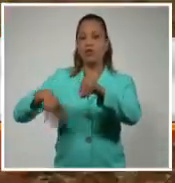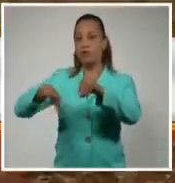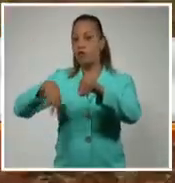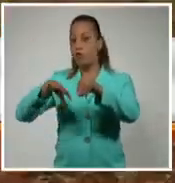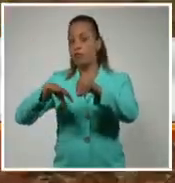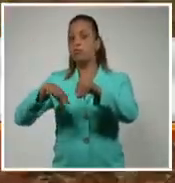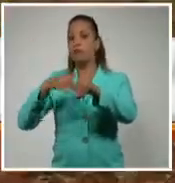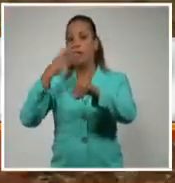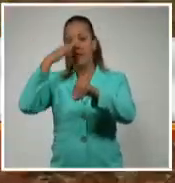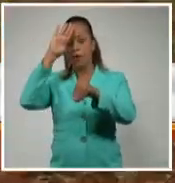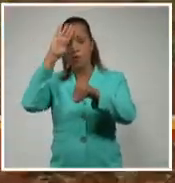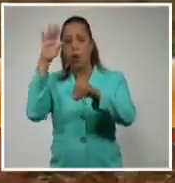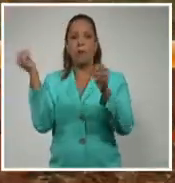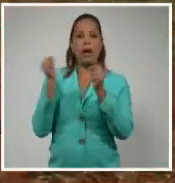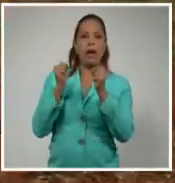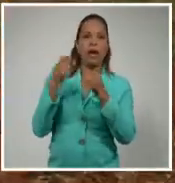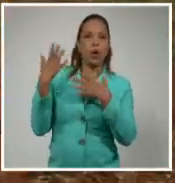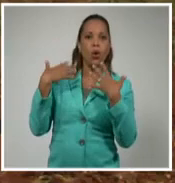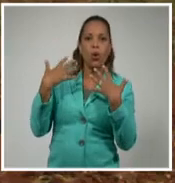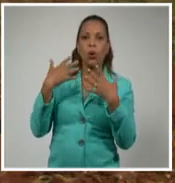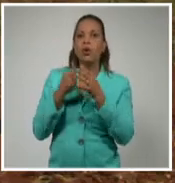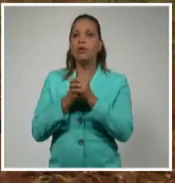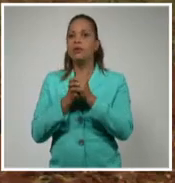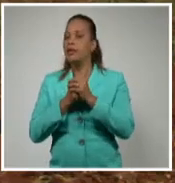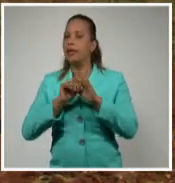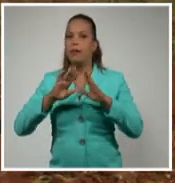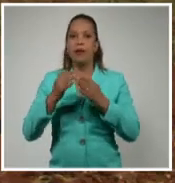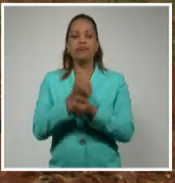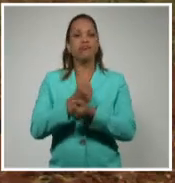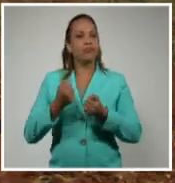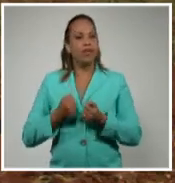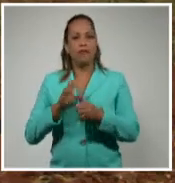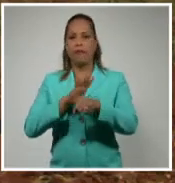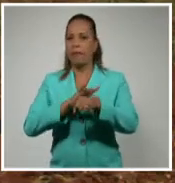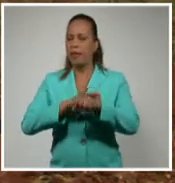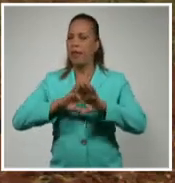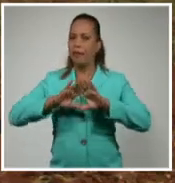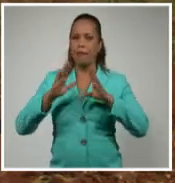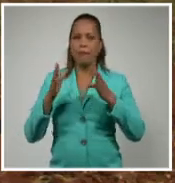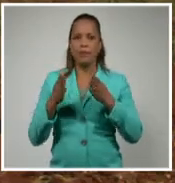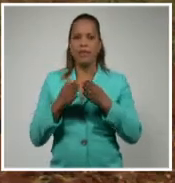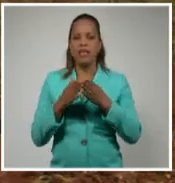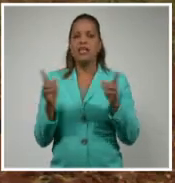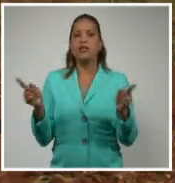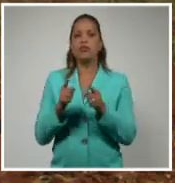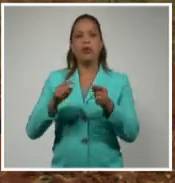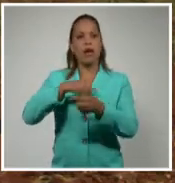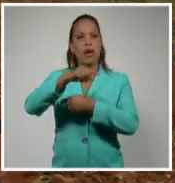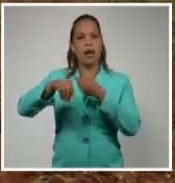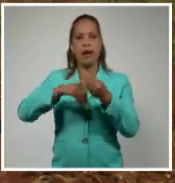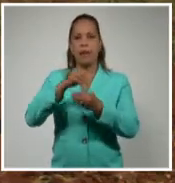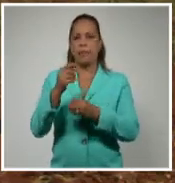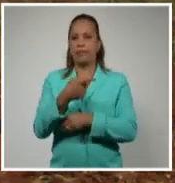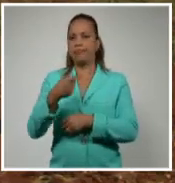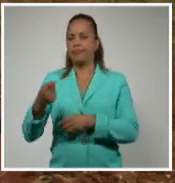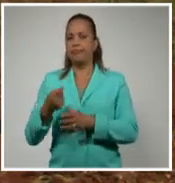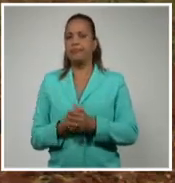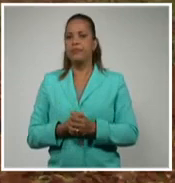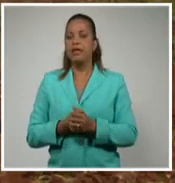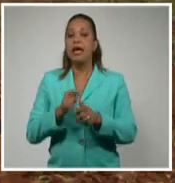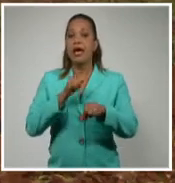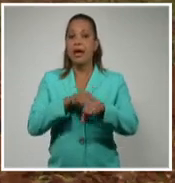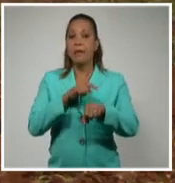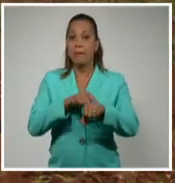para calor, para sequía, para resistencia a enfermedades y de ciclo corto. Es importante que en poco